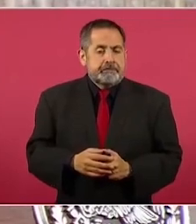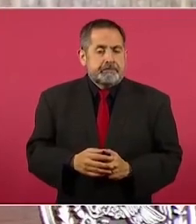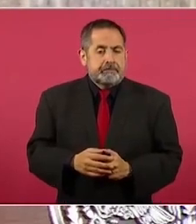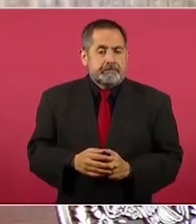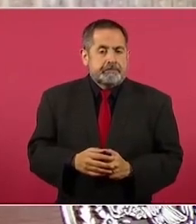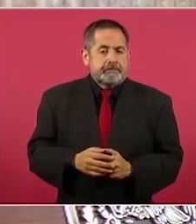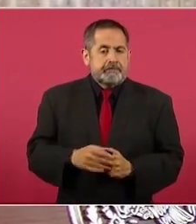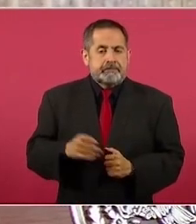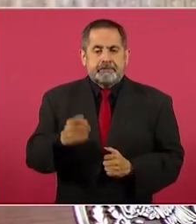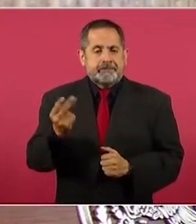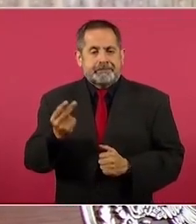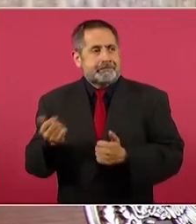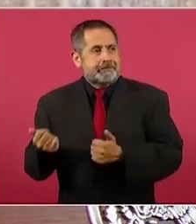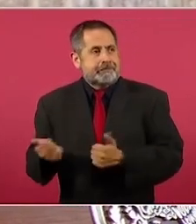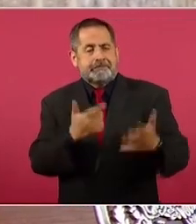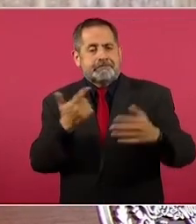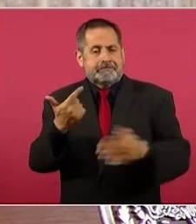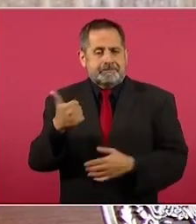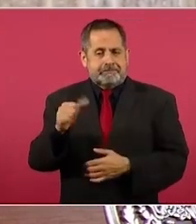transportar gas.